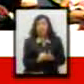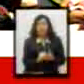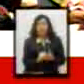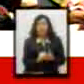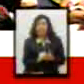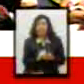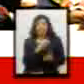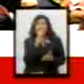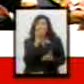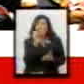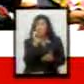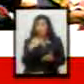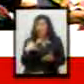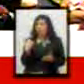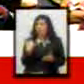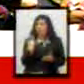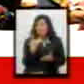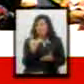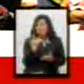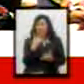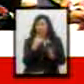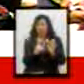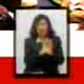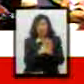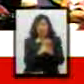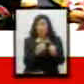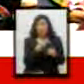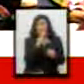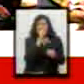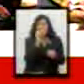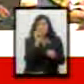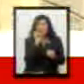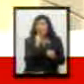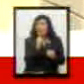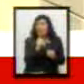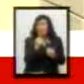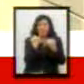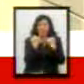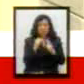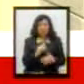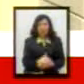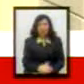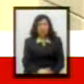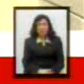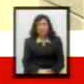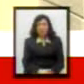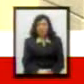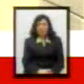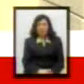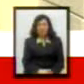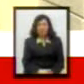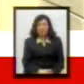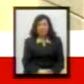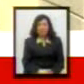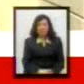la mujer adolescente un primer derecho como mujer estar informada dentro de la